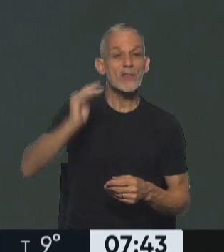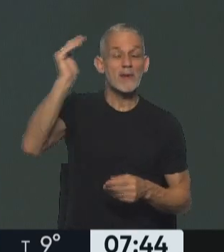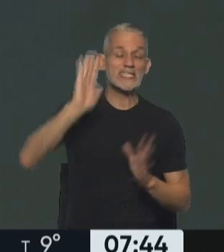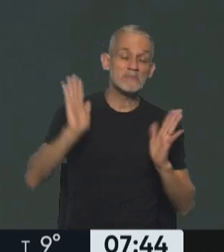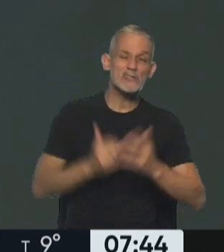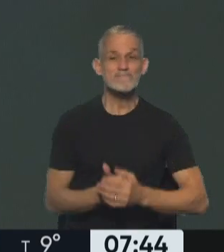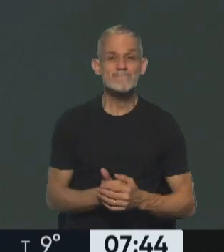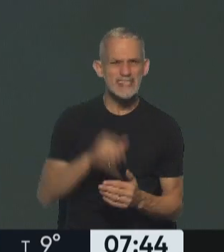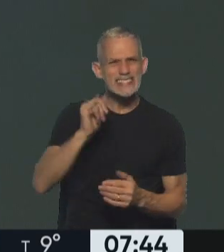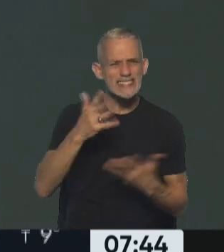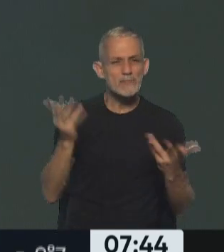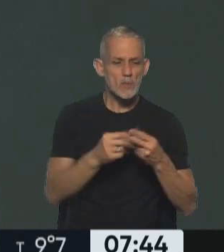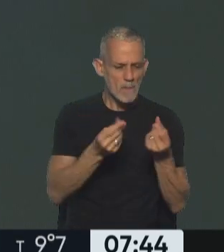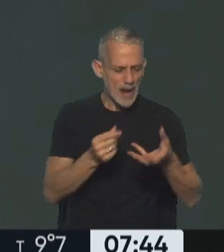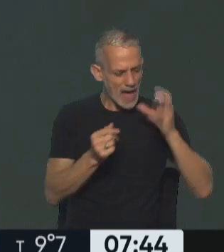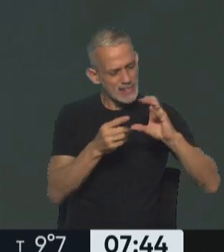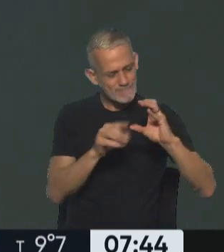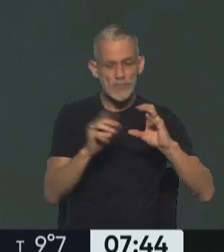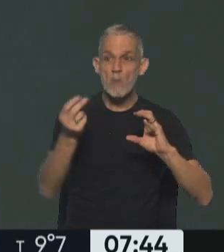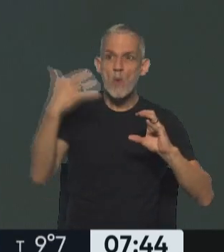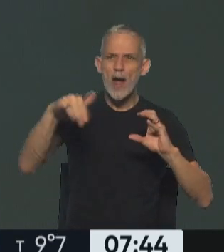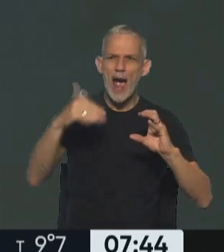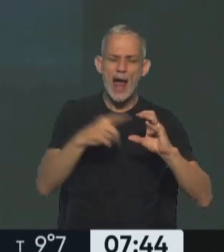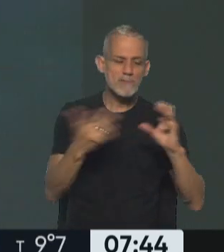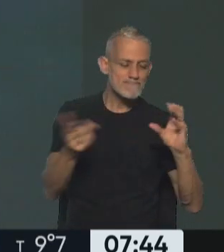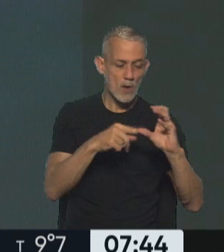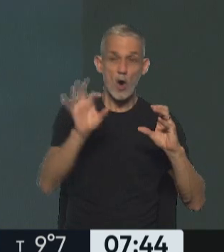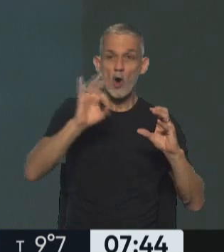intención de alquilar porque tienen el dinero para hacerlo, que es muy caro, o